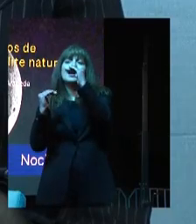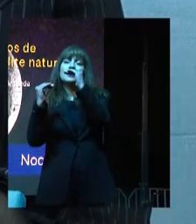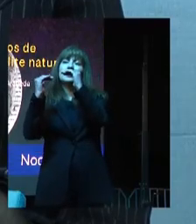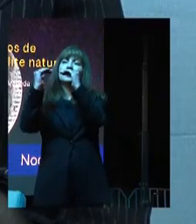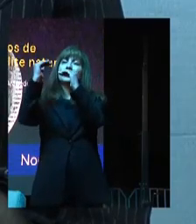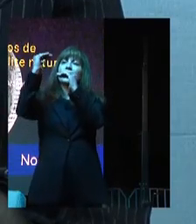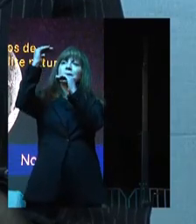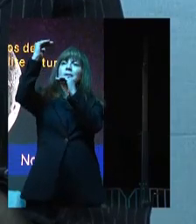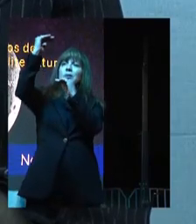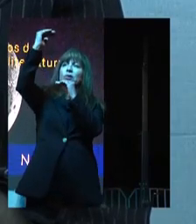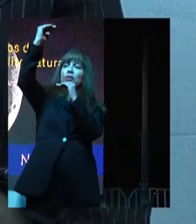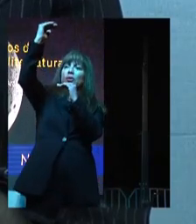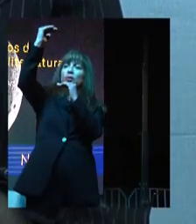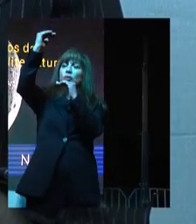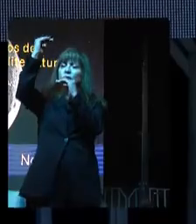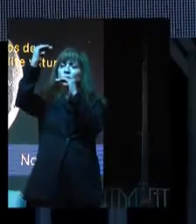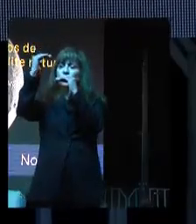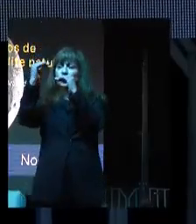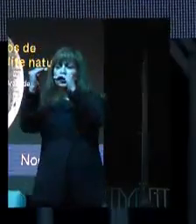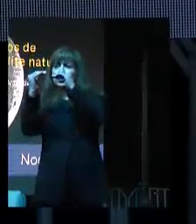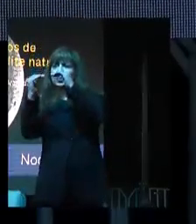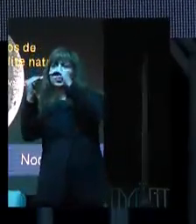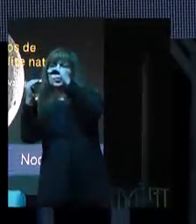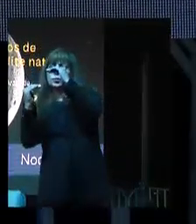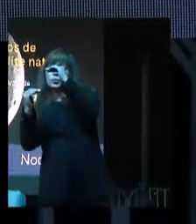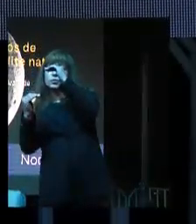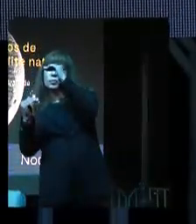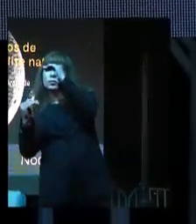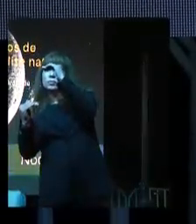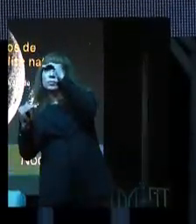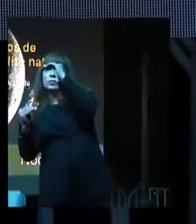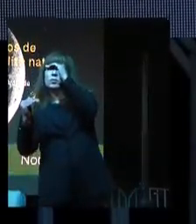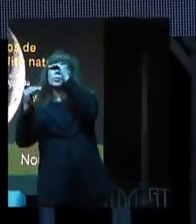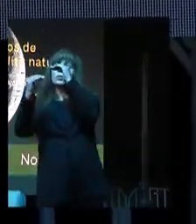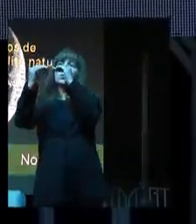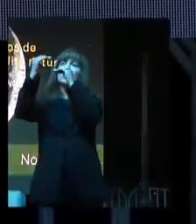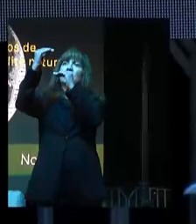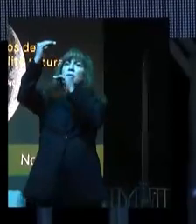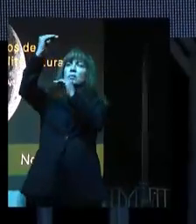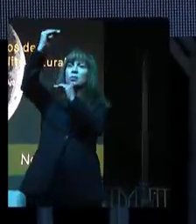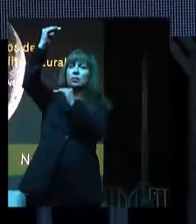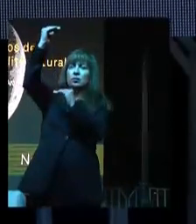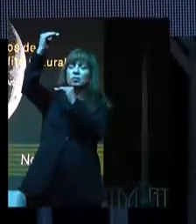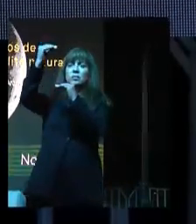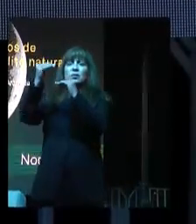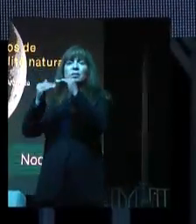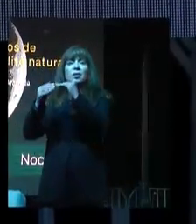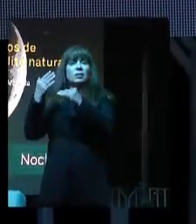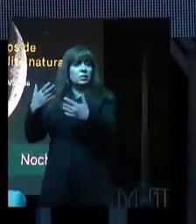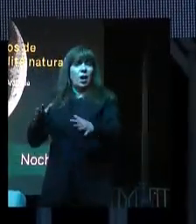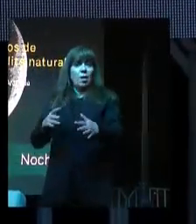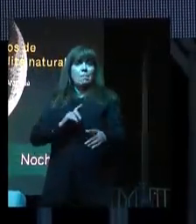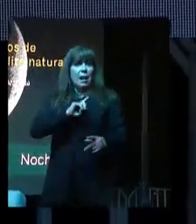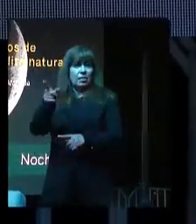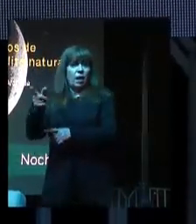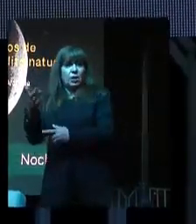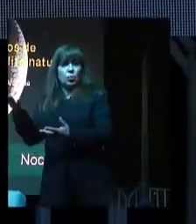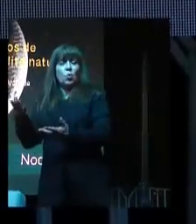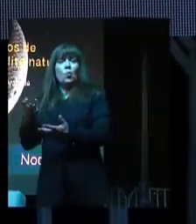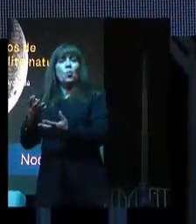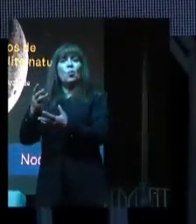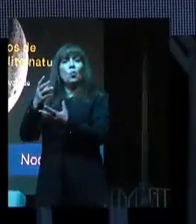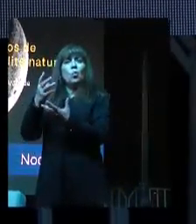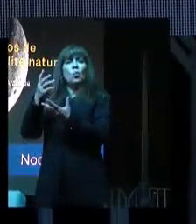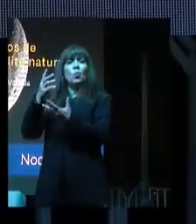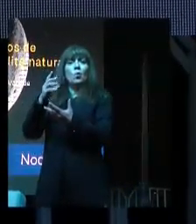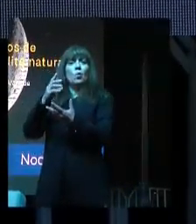estación orbital alrededor de la Luna, bajar al polo sur y subir. Ya mandaron una nave,